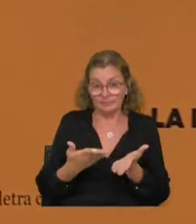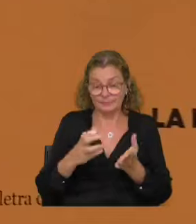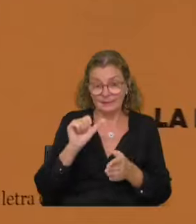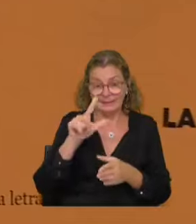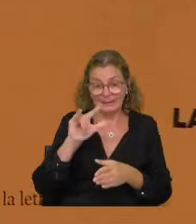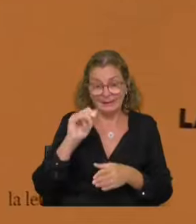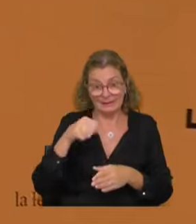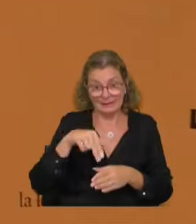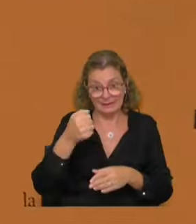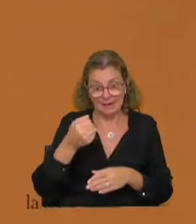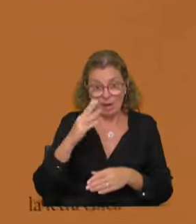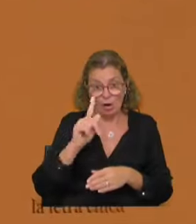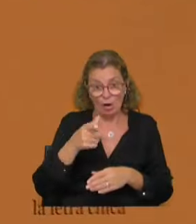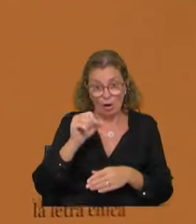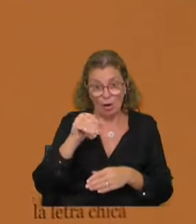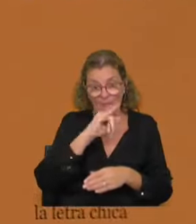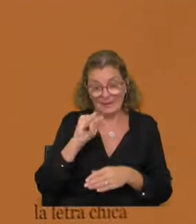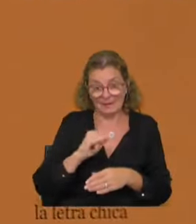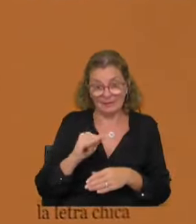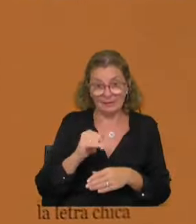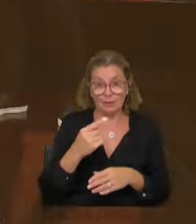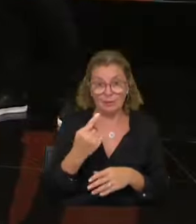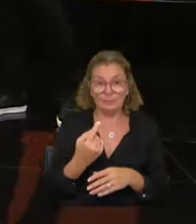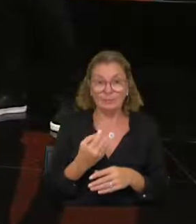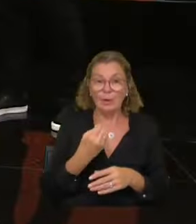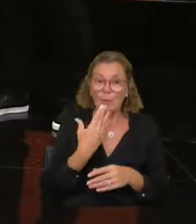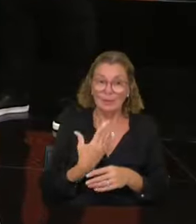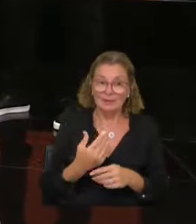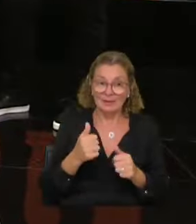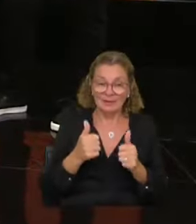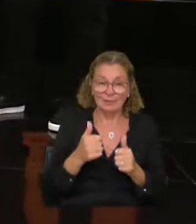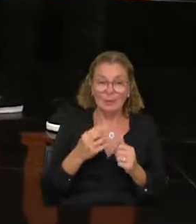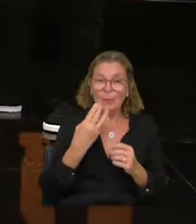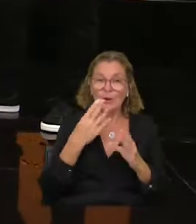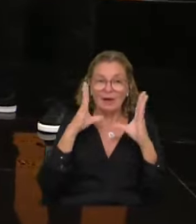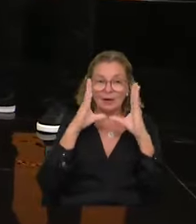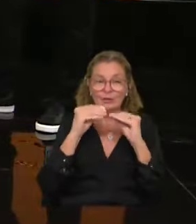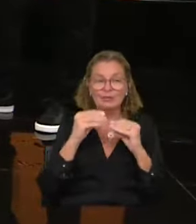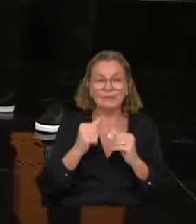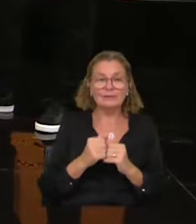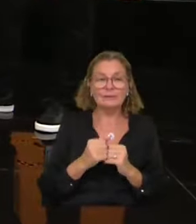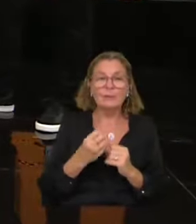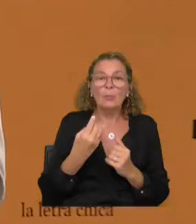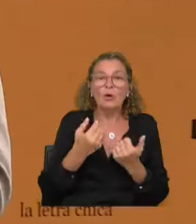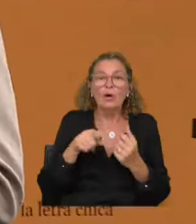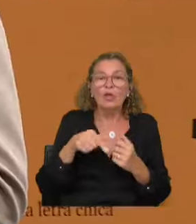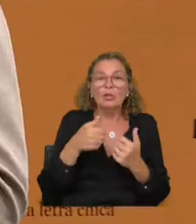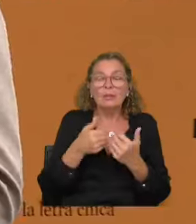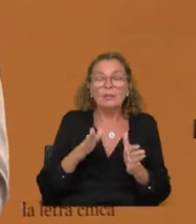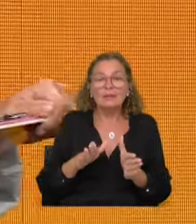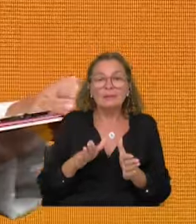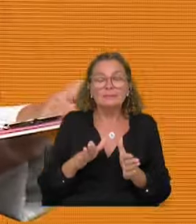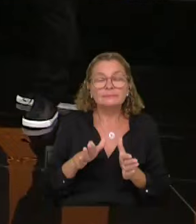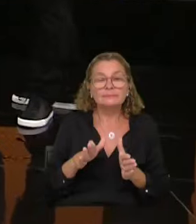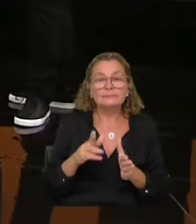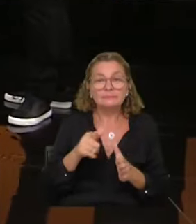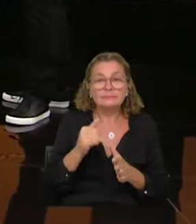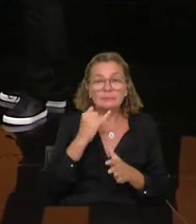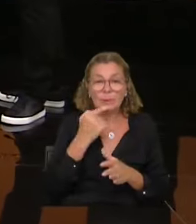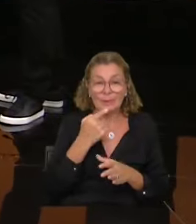Gómez de la ucina de percepción ciudadana Como cada domingo elina cómo estás Buenas noches Jorge bien Buenas noches por dónde empezamos Bueno si tal como